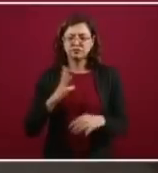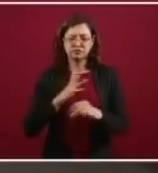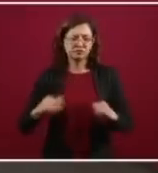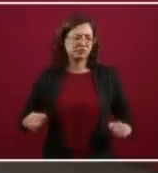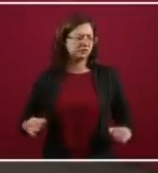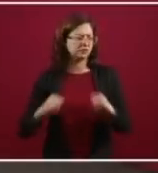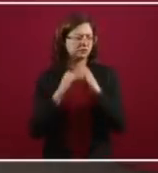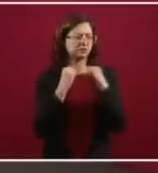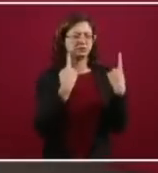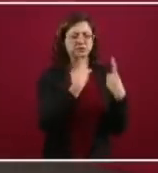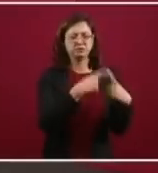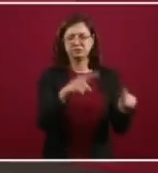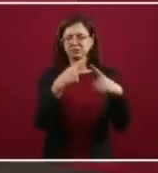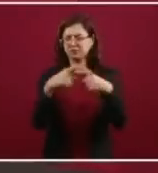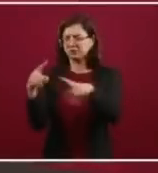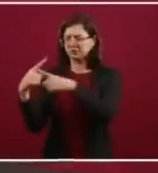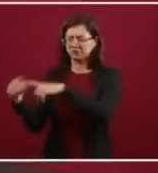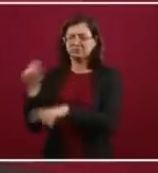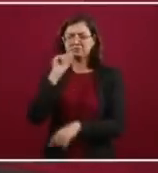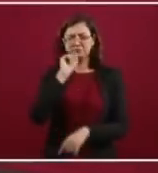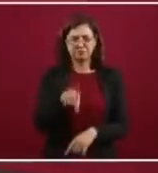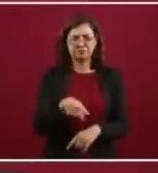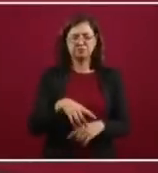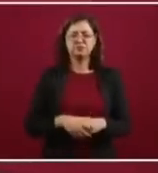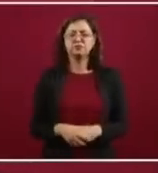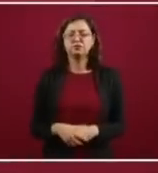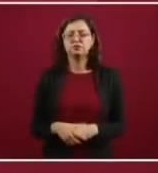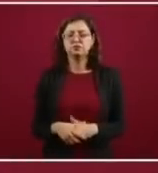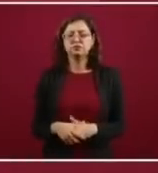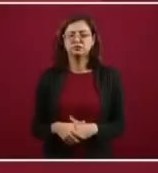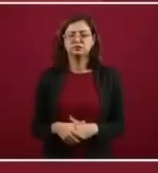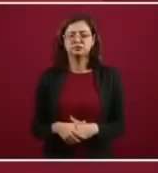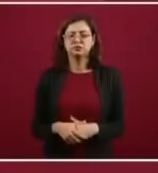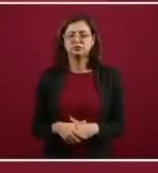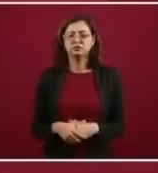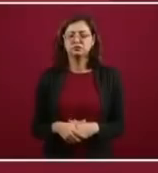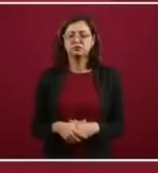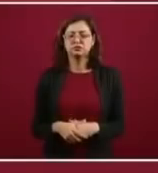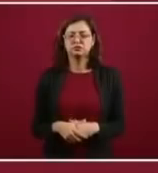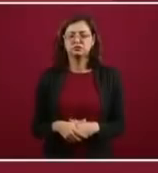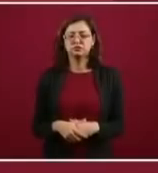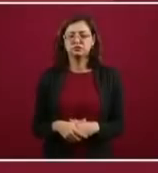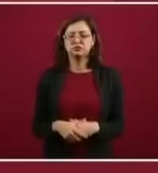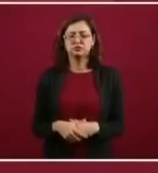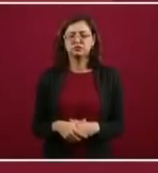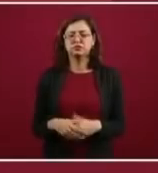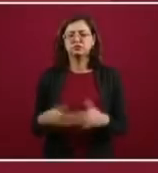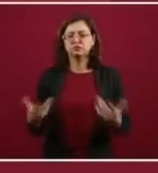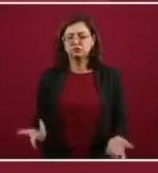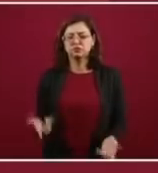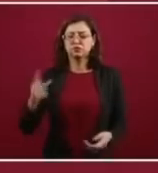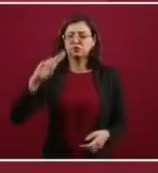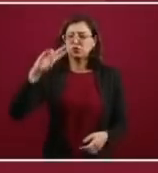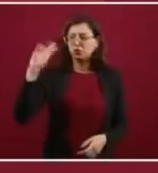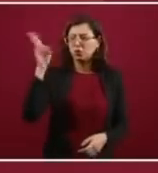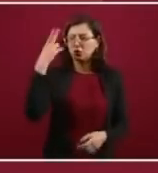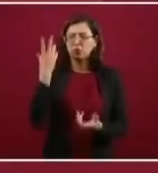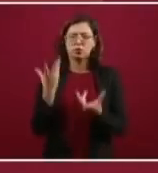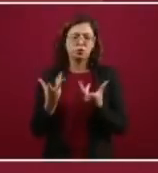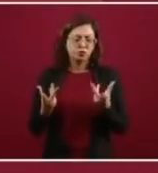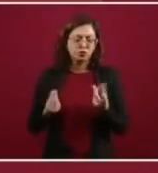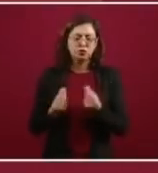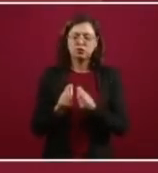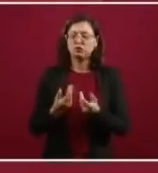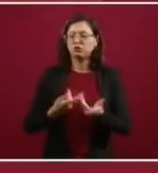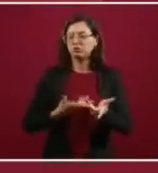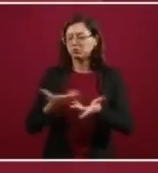instituciones de la UNAM. ¿Cómo tenemos colaboración con universidades